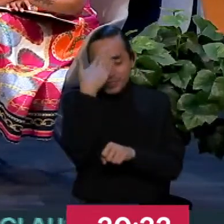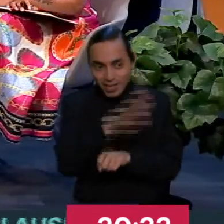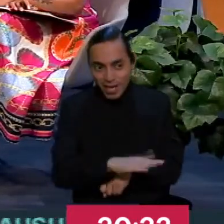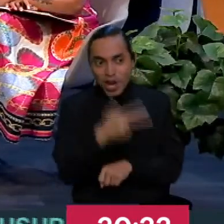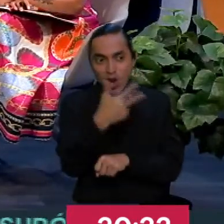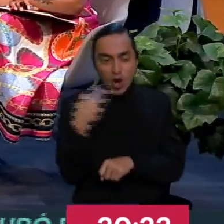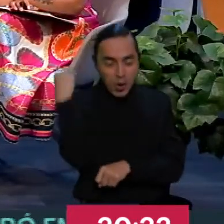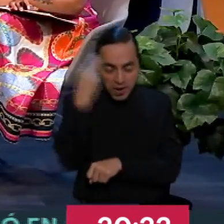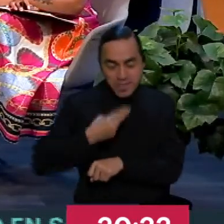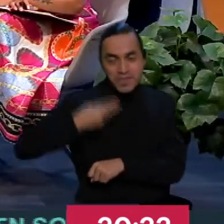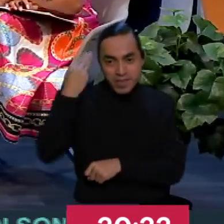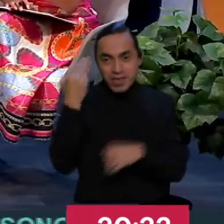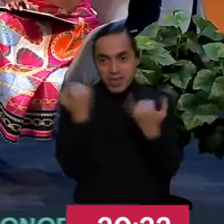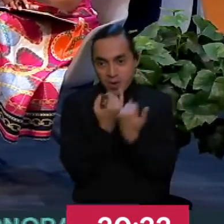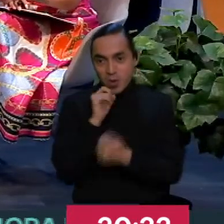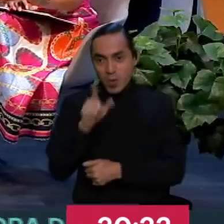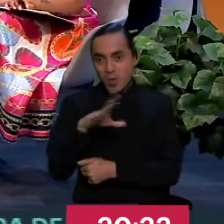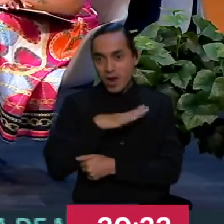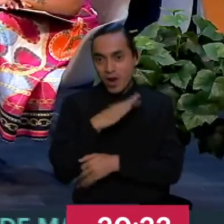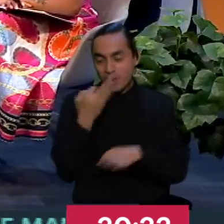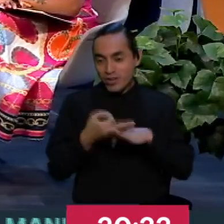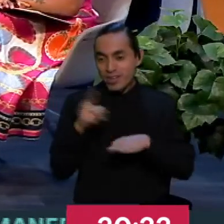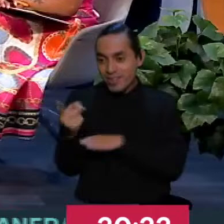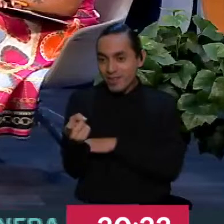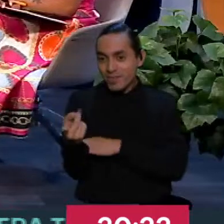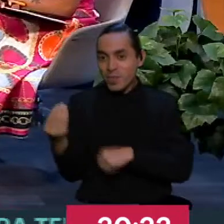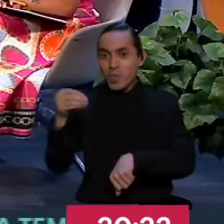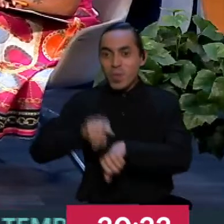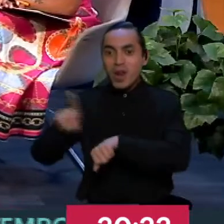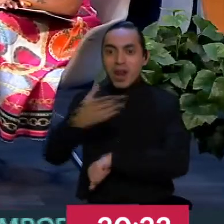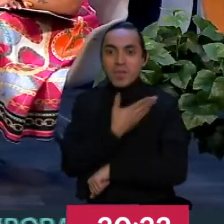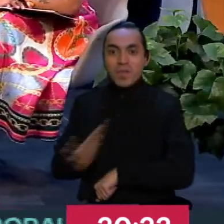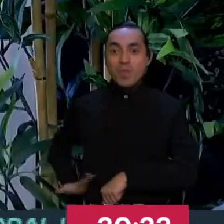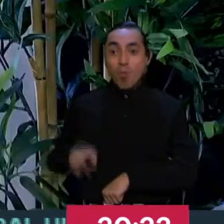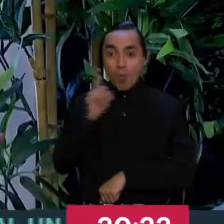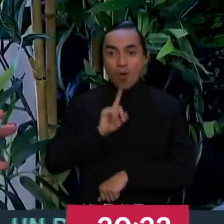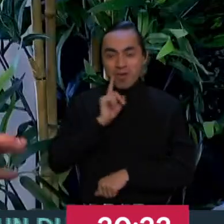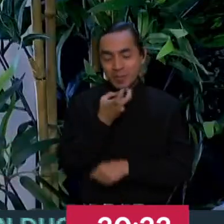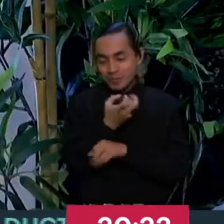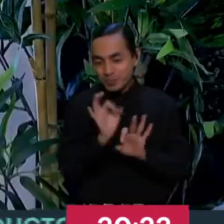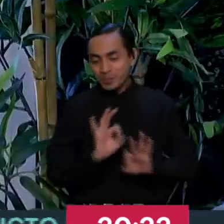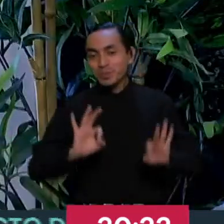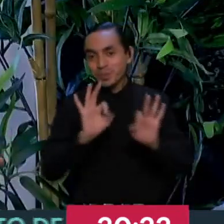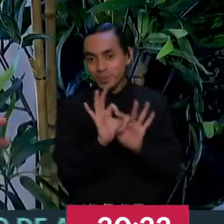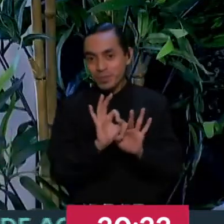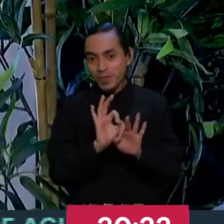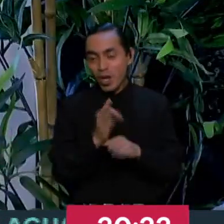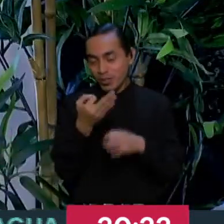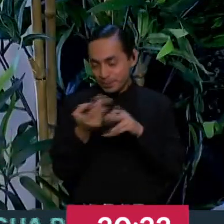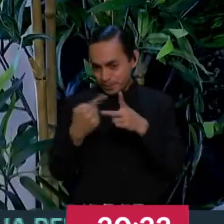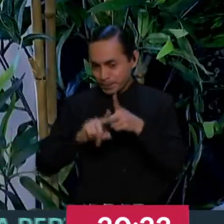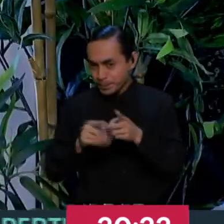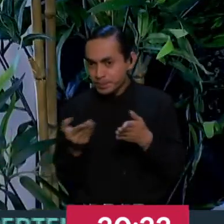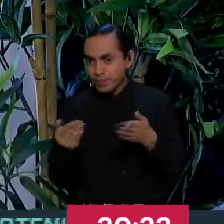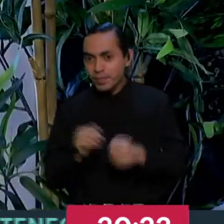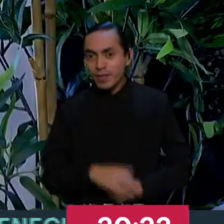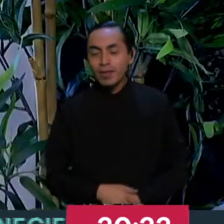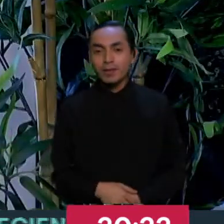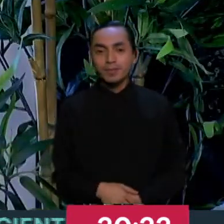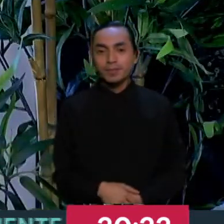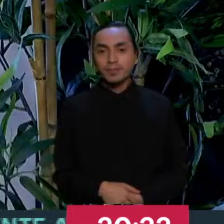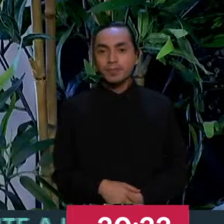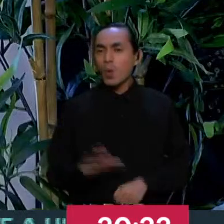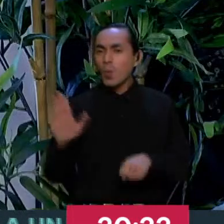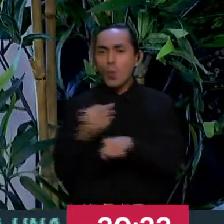y además teniendo como en la presidencia a una mujer. Para empezar, y luego nos vamos tendido, ¿por qué